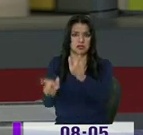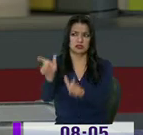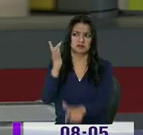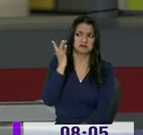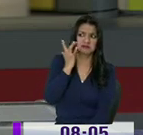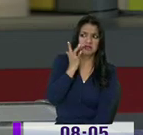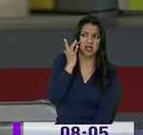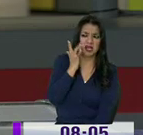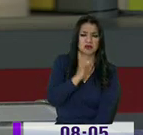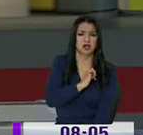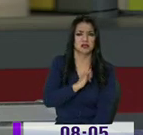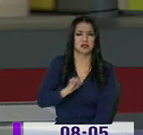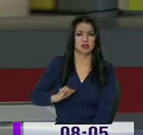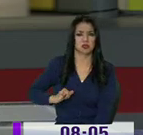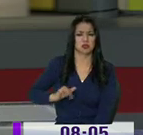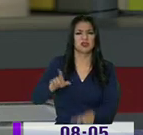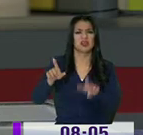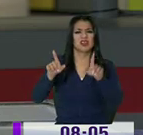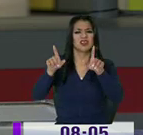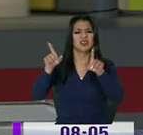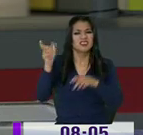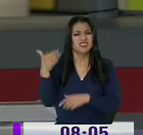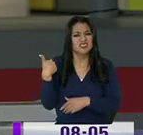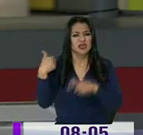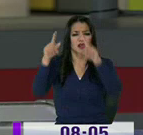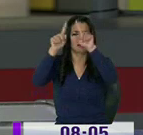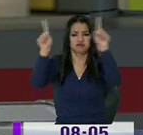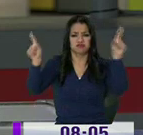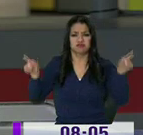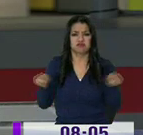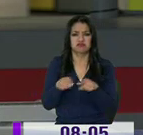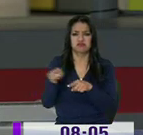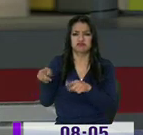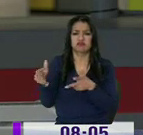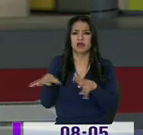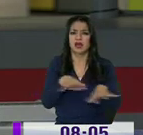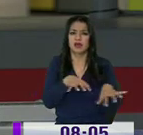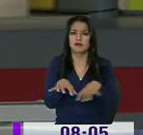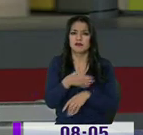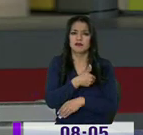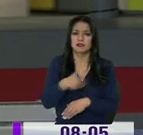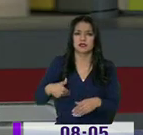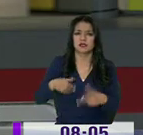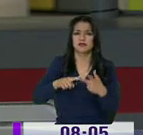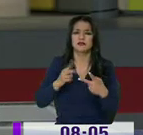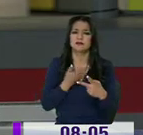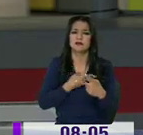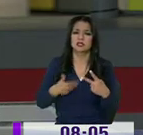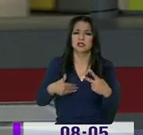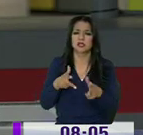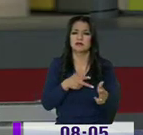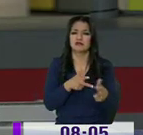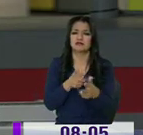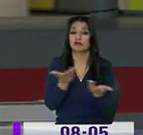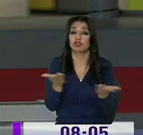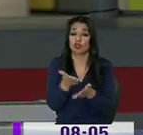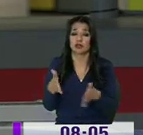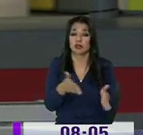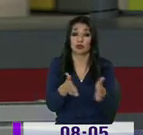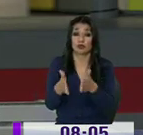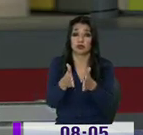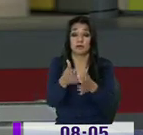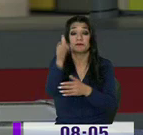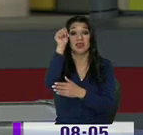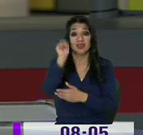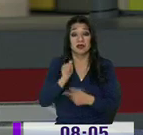un mapa estos extranjeros de los movimientos del presidente y del vicepresidente. La ministra ayer